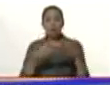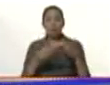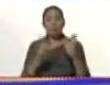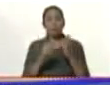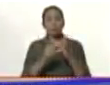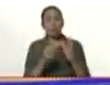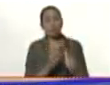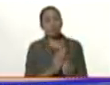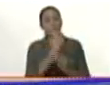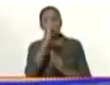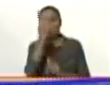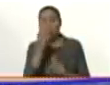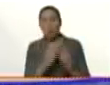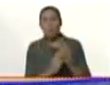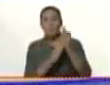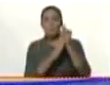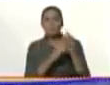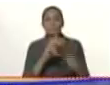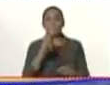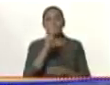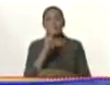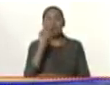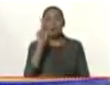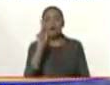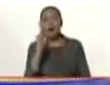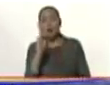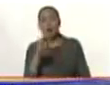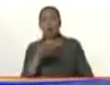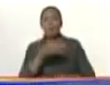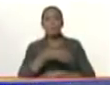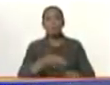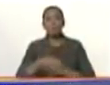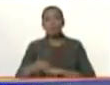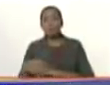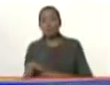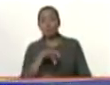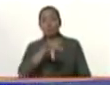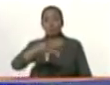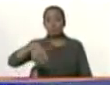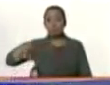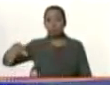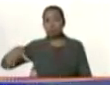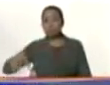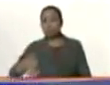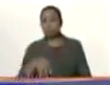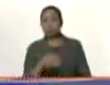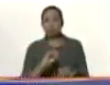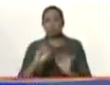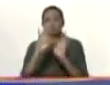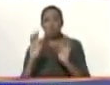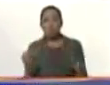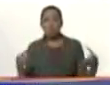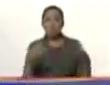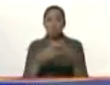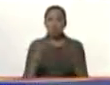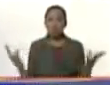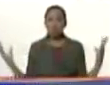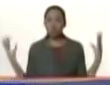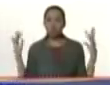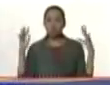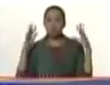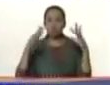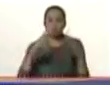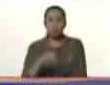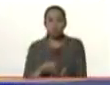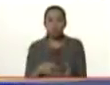liceo, por parroquia, por municipio, por estado. Y reunieron el Congreso Nacional